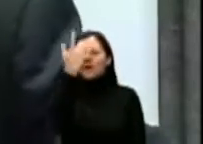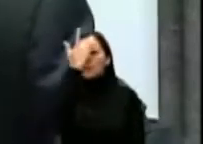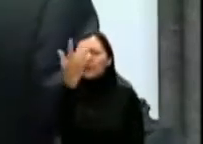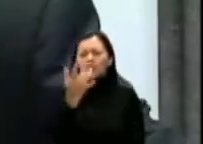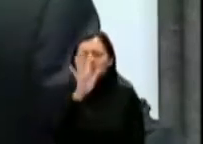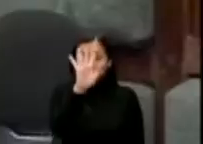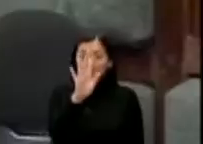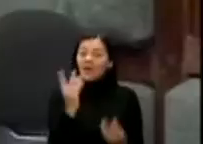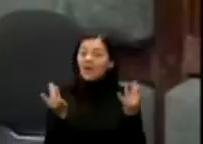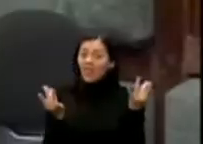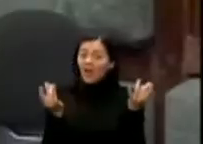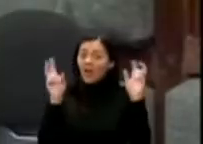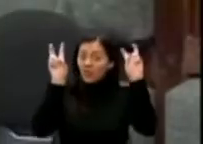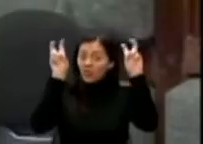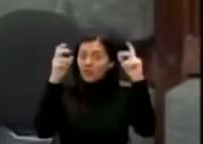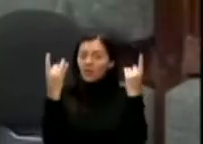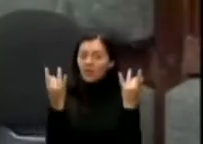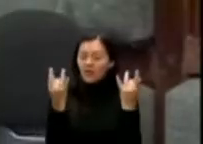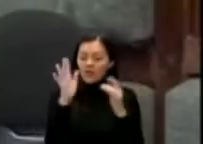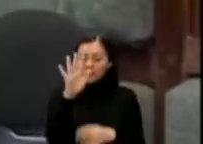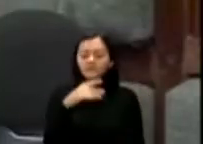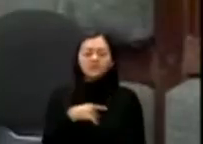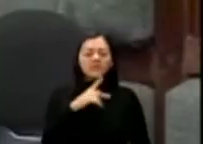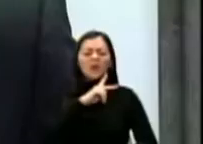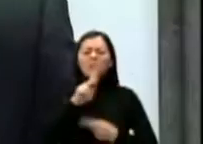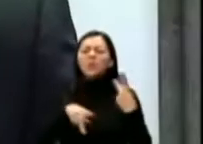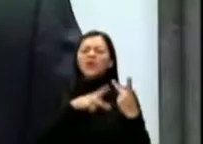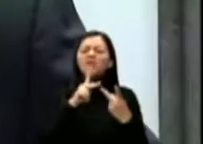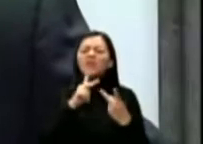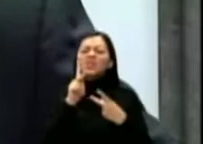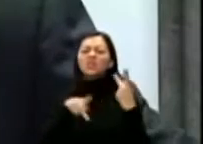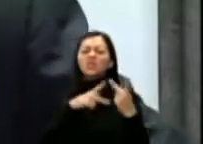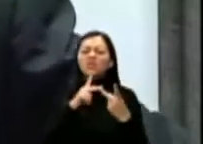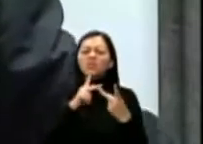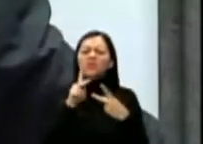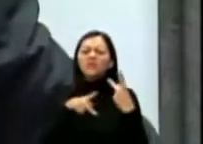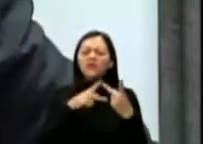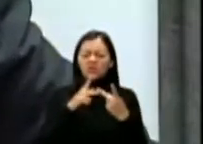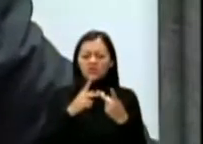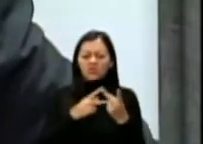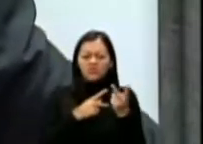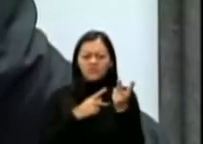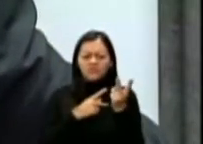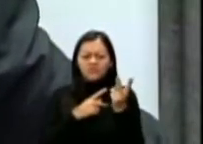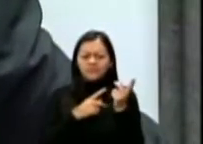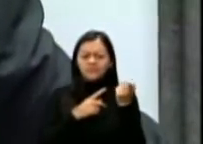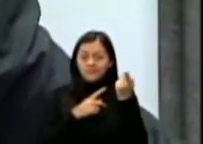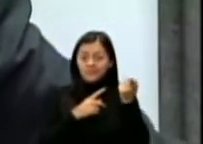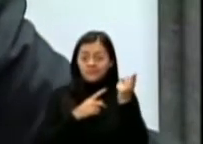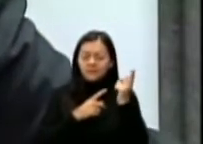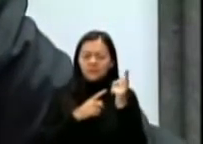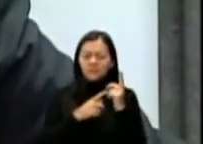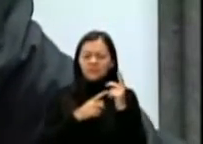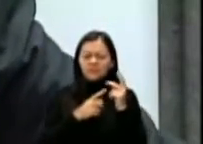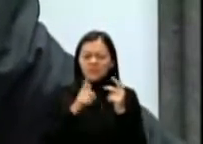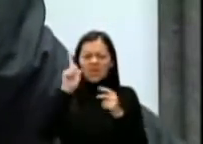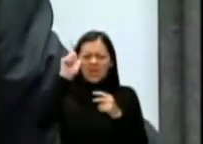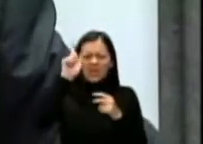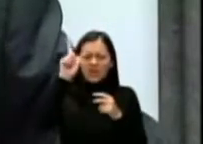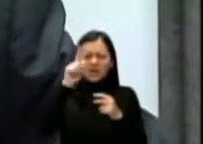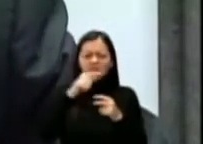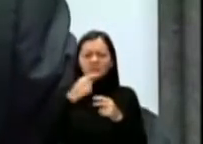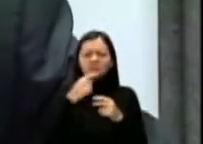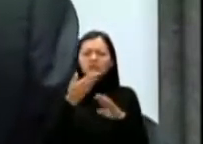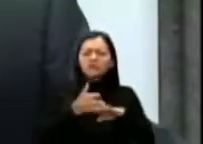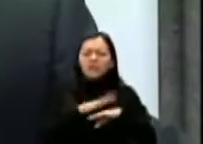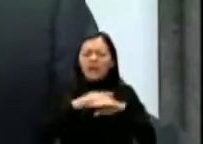tema el prefecto este que lideró a los perfectos que están liderando esta postura de reformar la ley 010